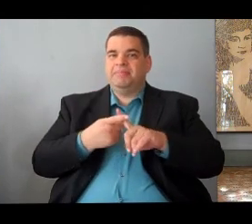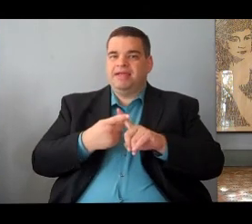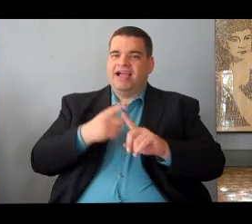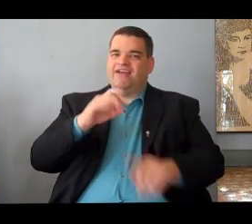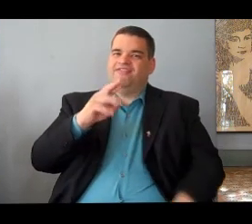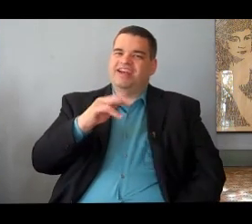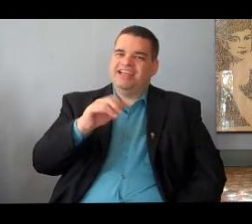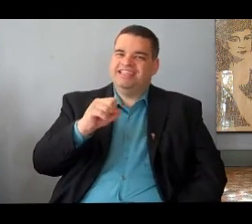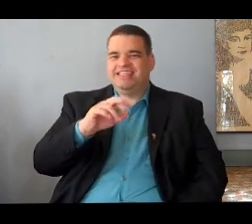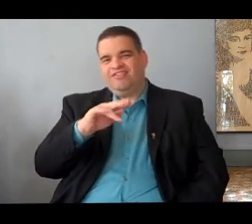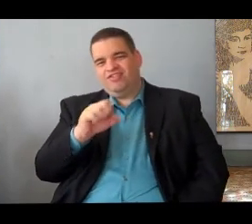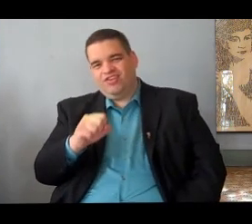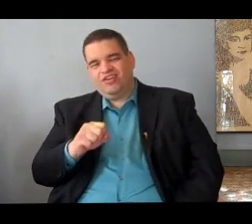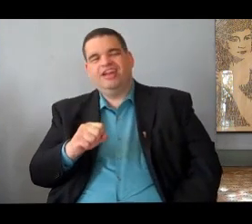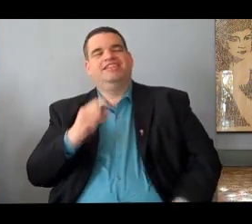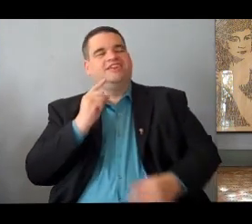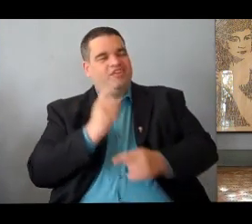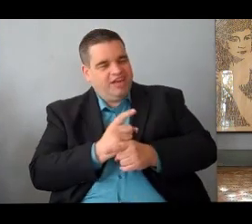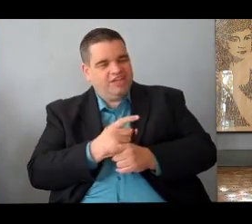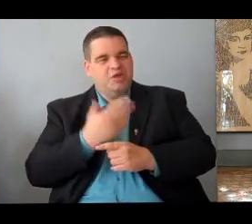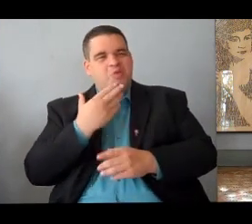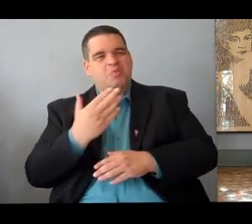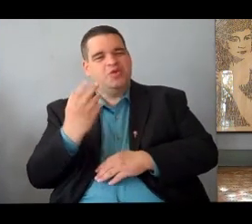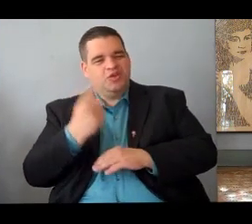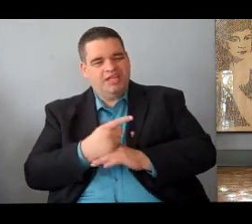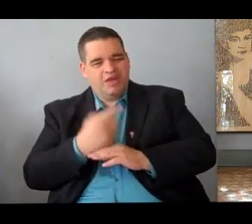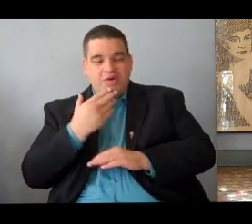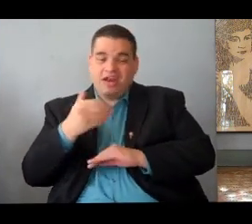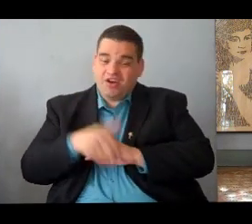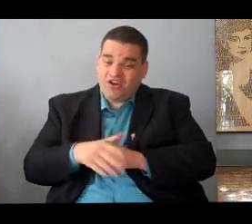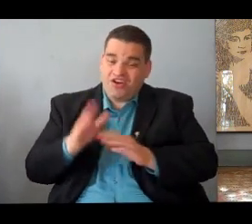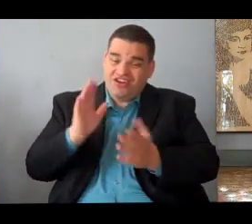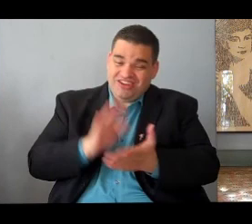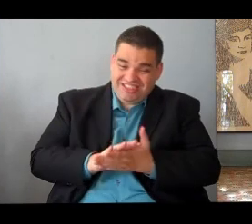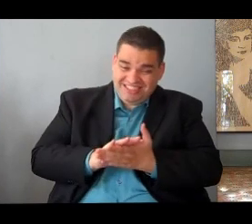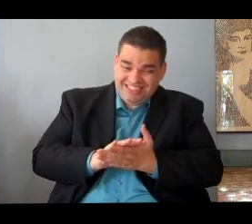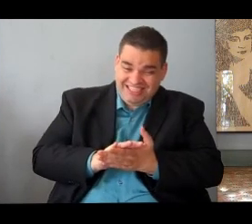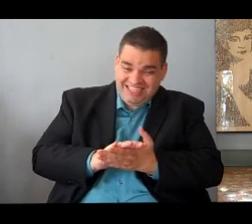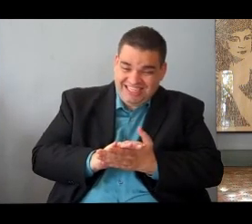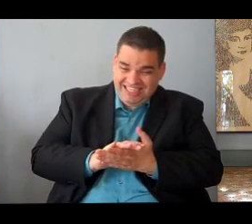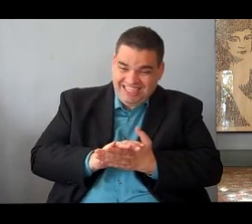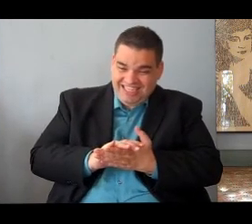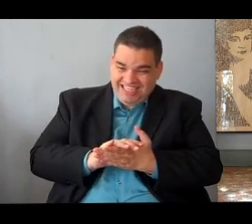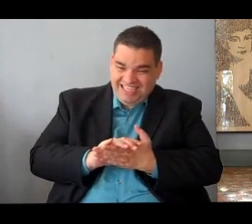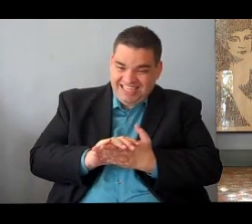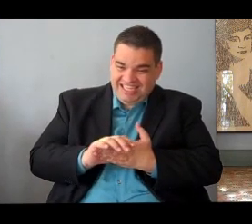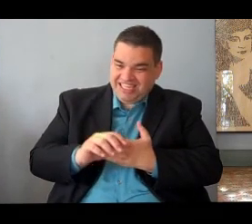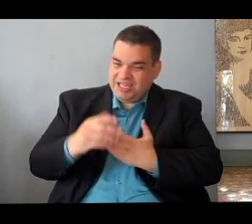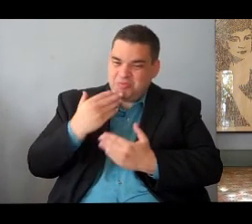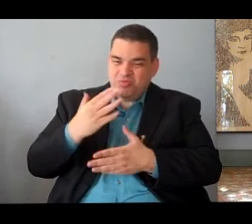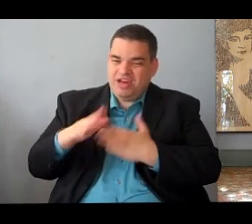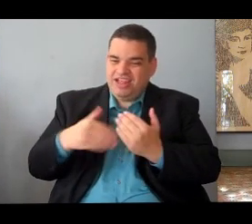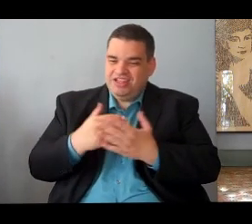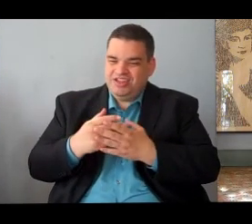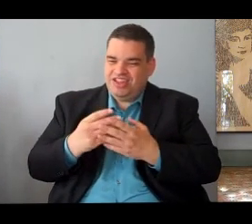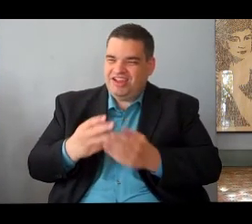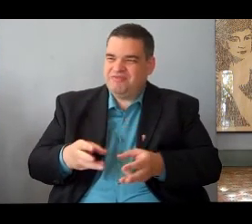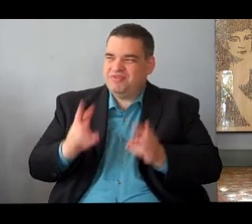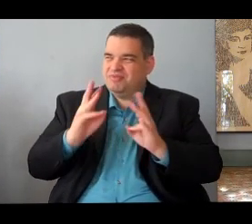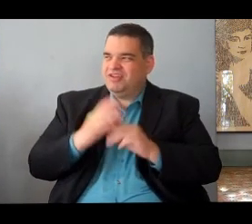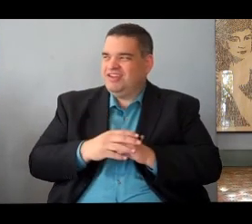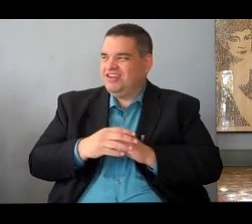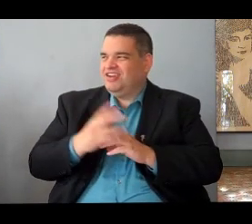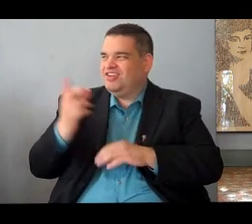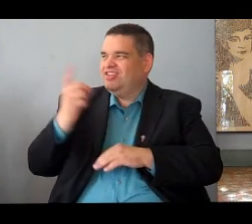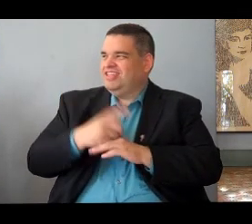Flores. Sí, es correcto, muy buenos días, muy buenas noches. Y también. Buenas noches, también. Buenas en todas las horas. Qué un